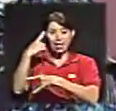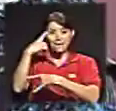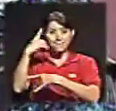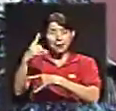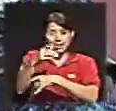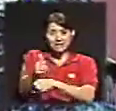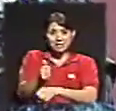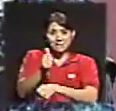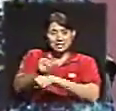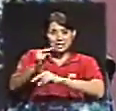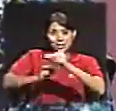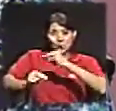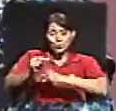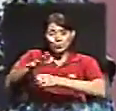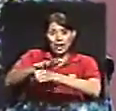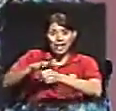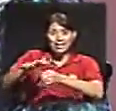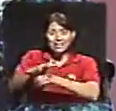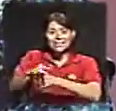mediaron para hacer